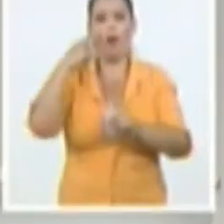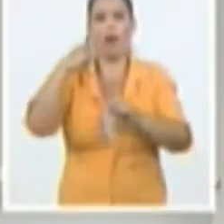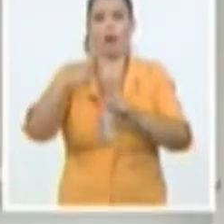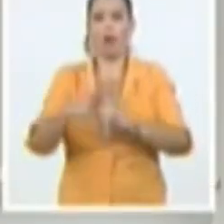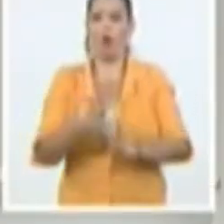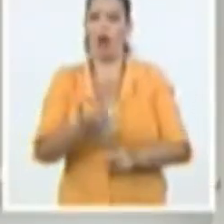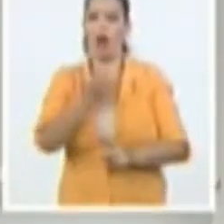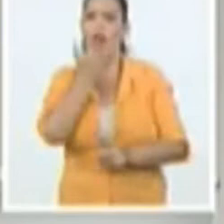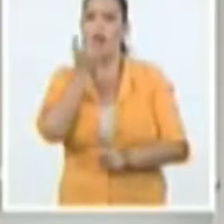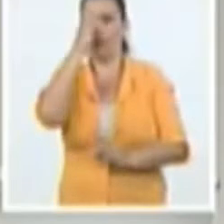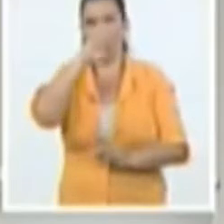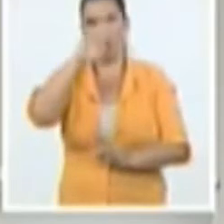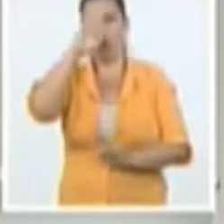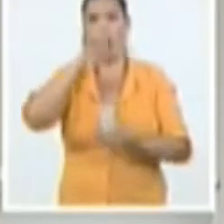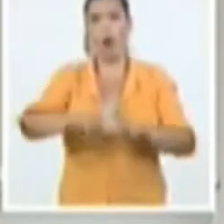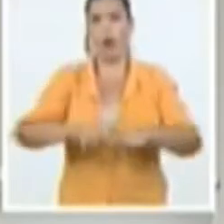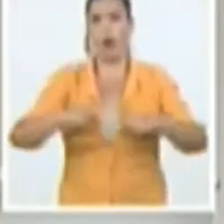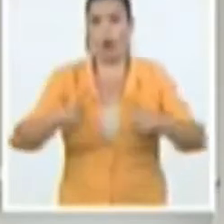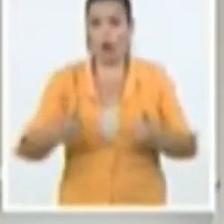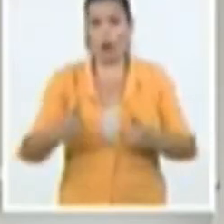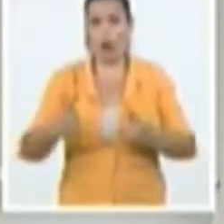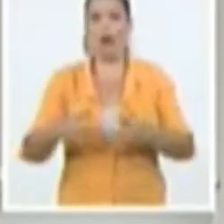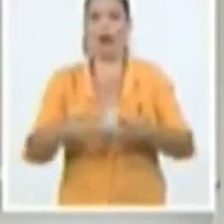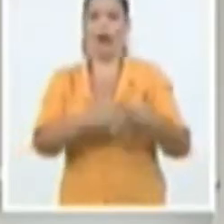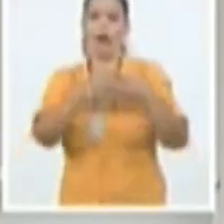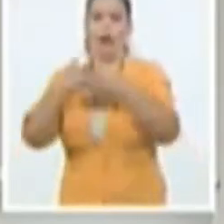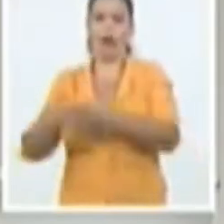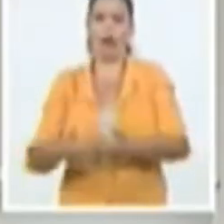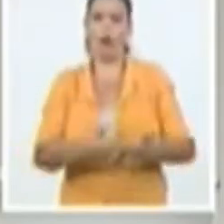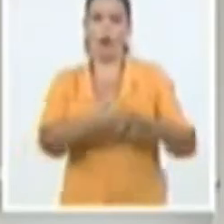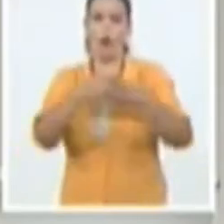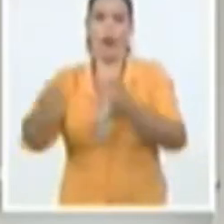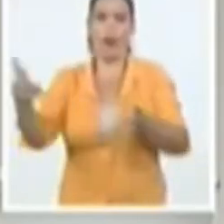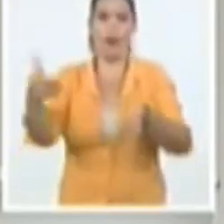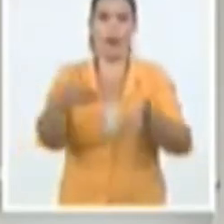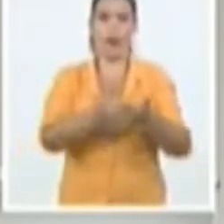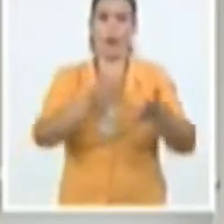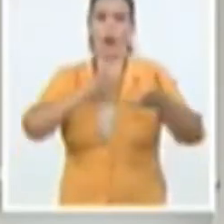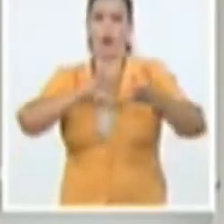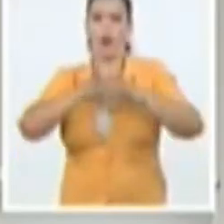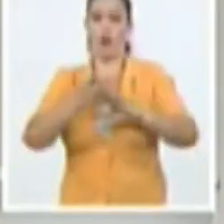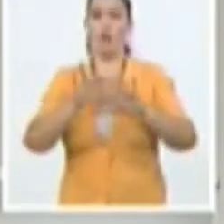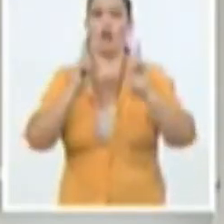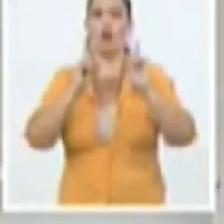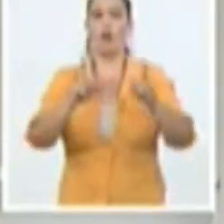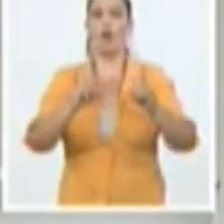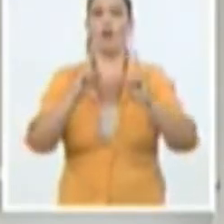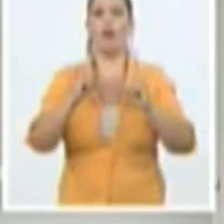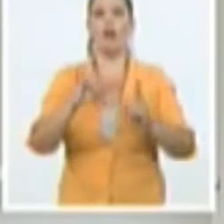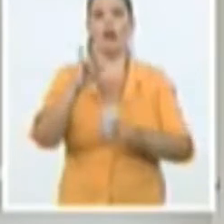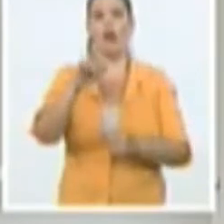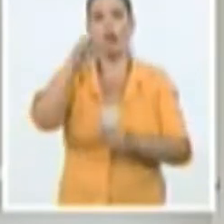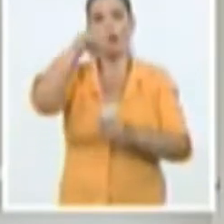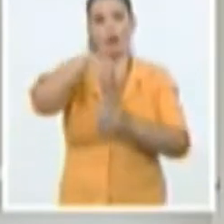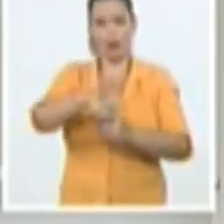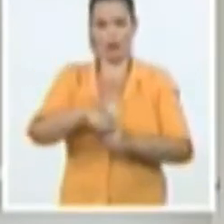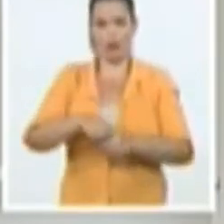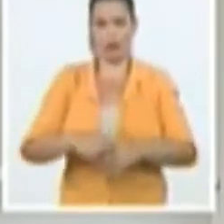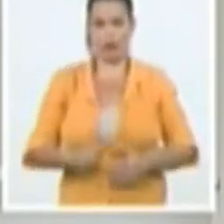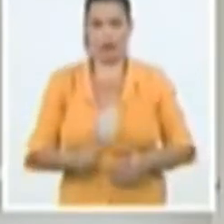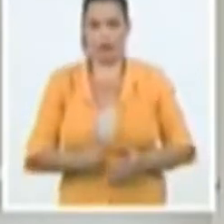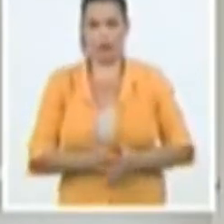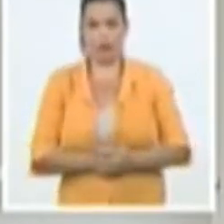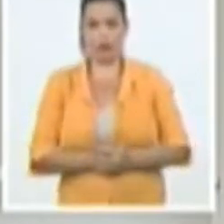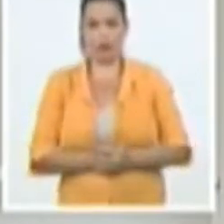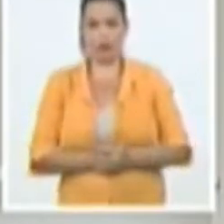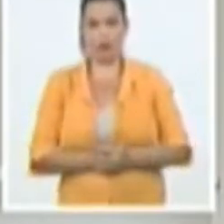a través de operadores políticos internos con intenciones violentas. Ante